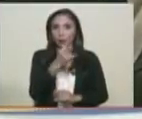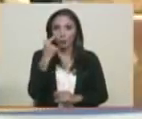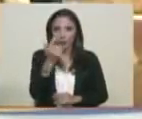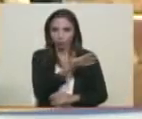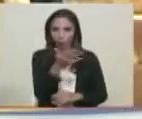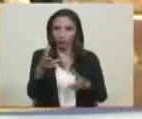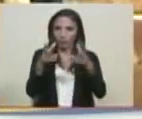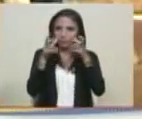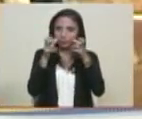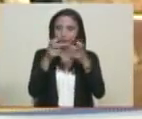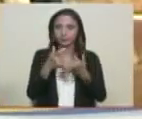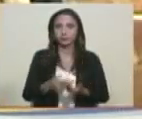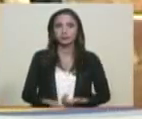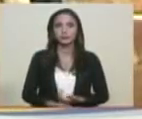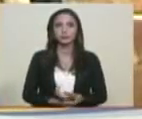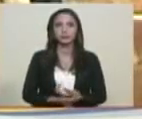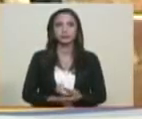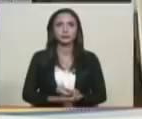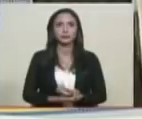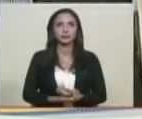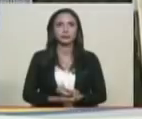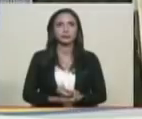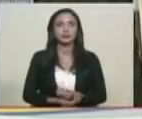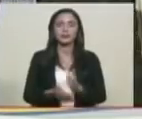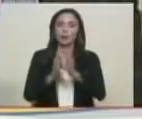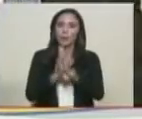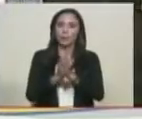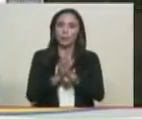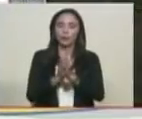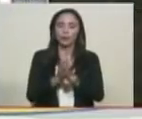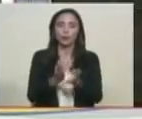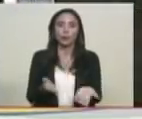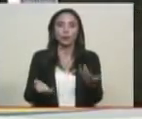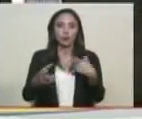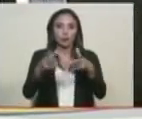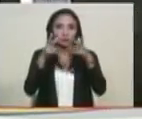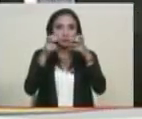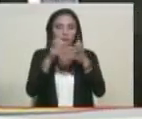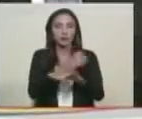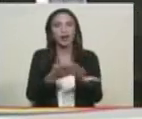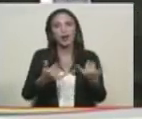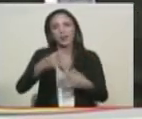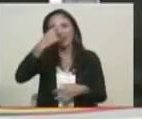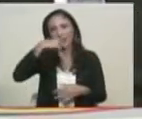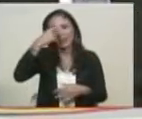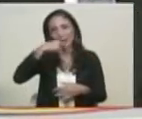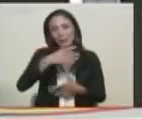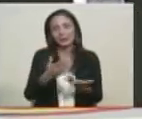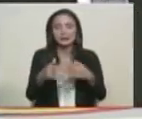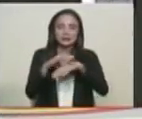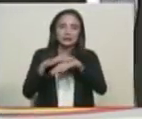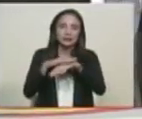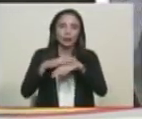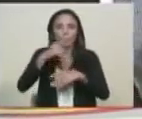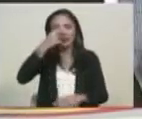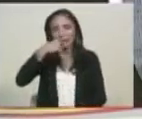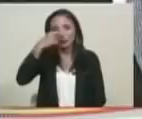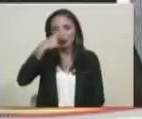escuchan, vuelvo a solicitar excusas por esta gripe.